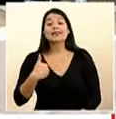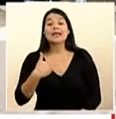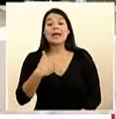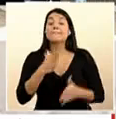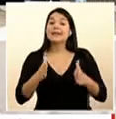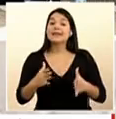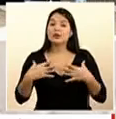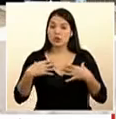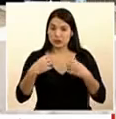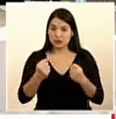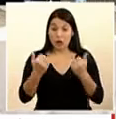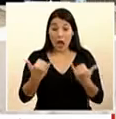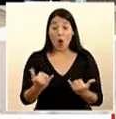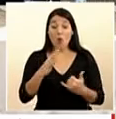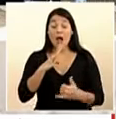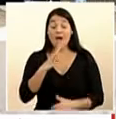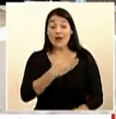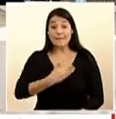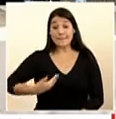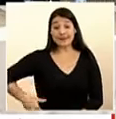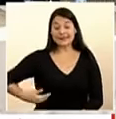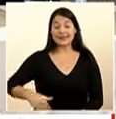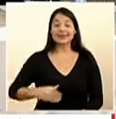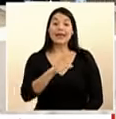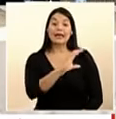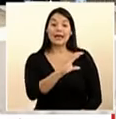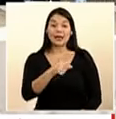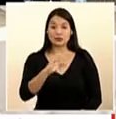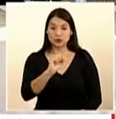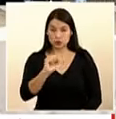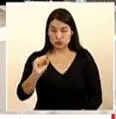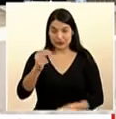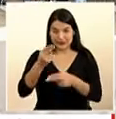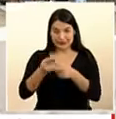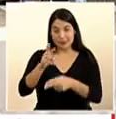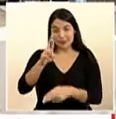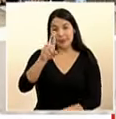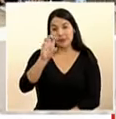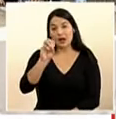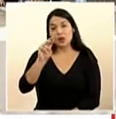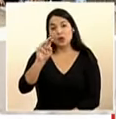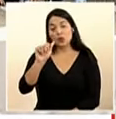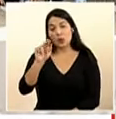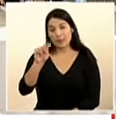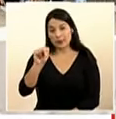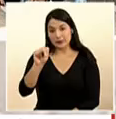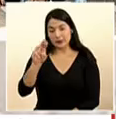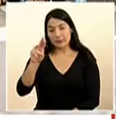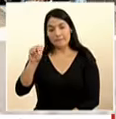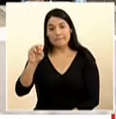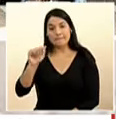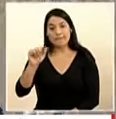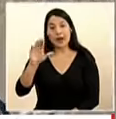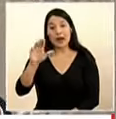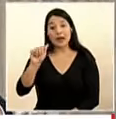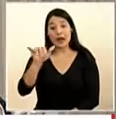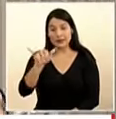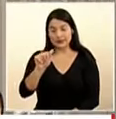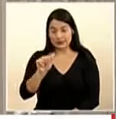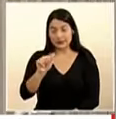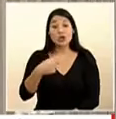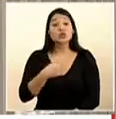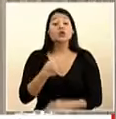presidente ejecutivo de la caja costarricense de seguro social el doctor román macaya yo quisiera referirme